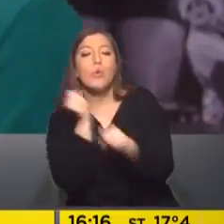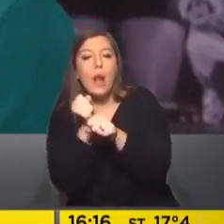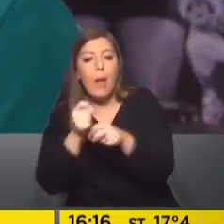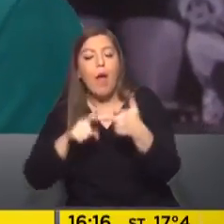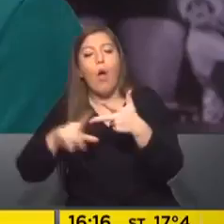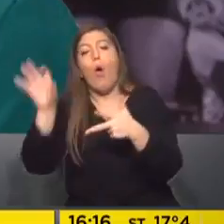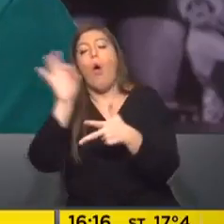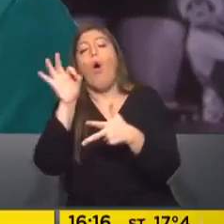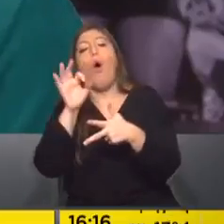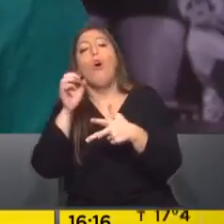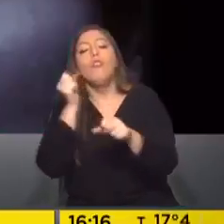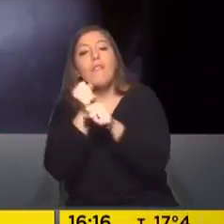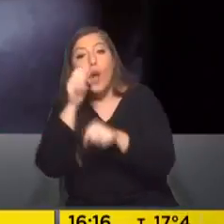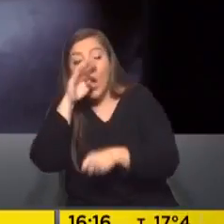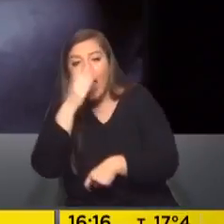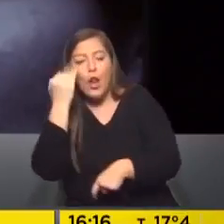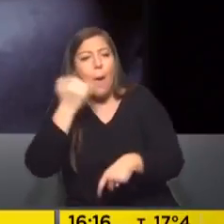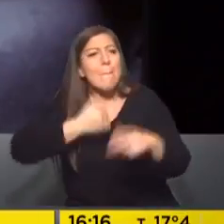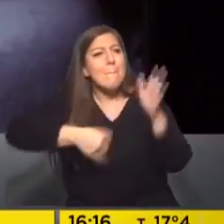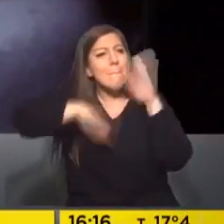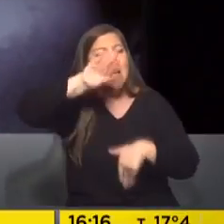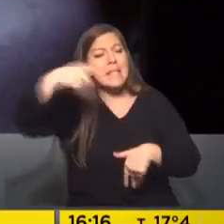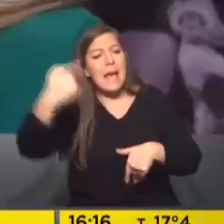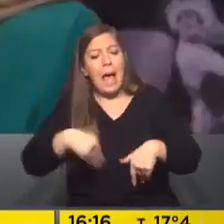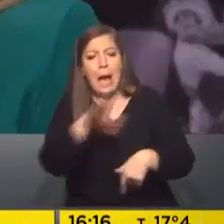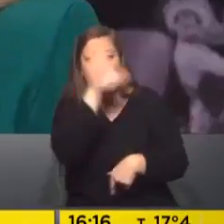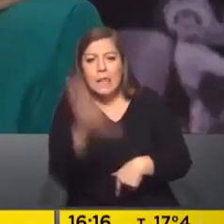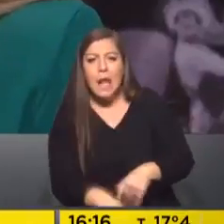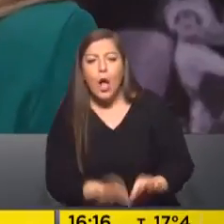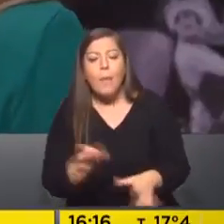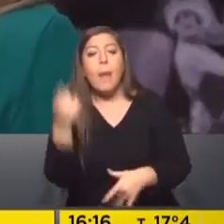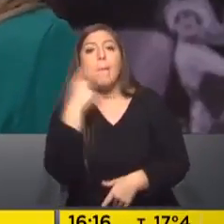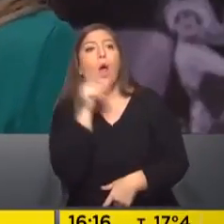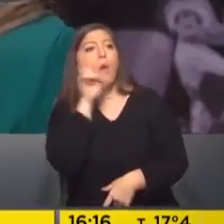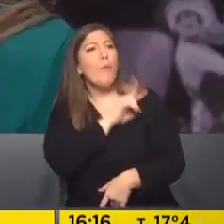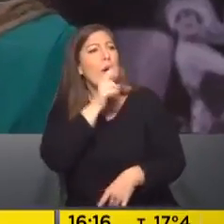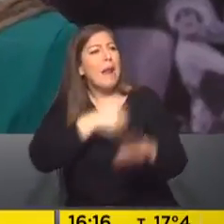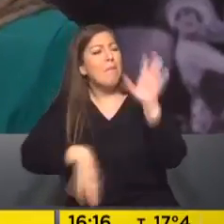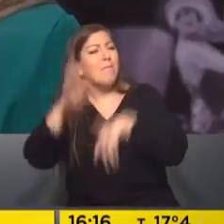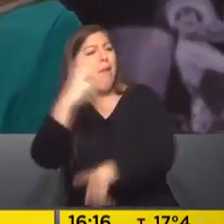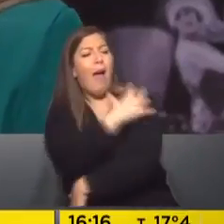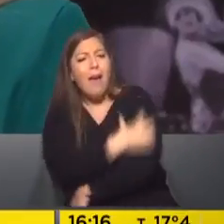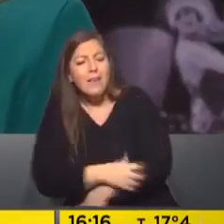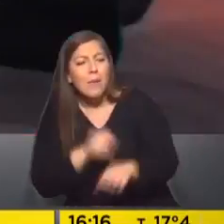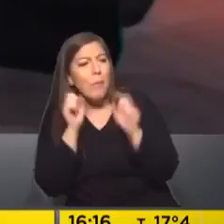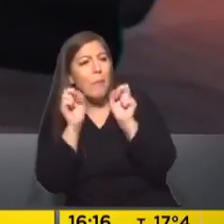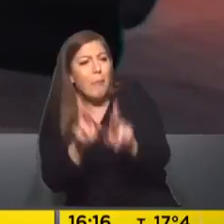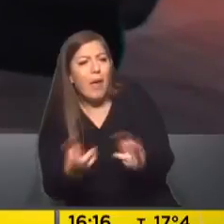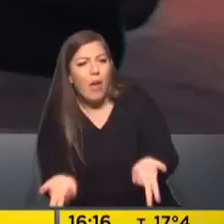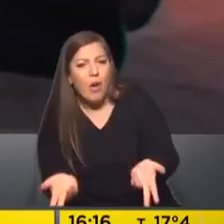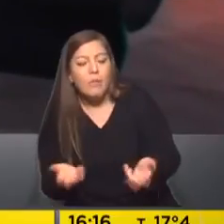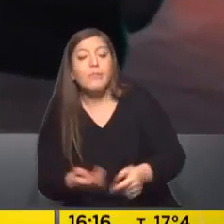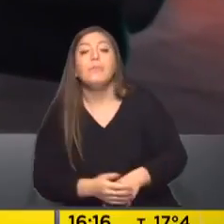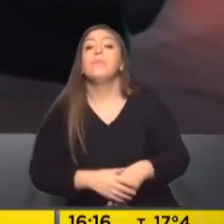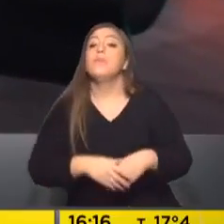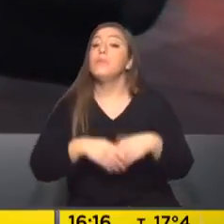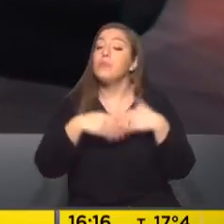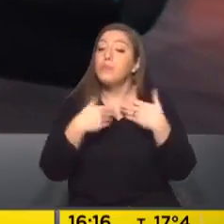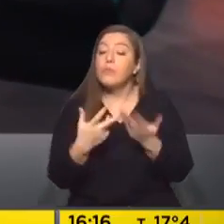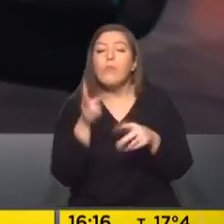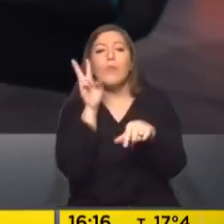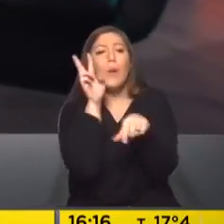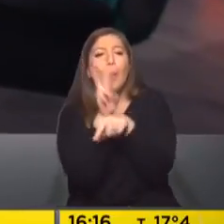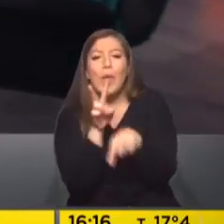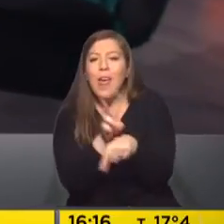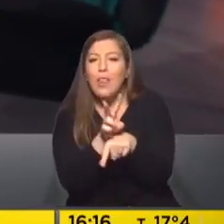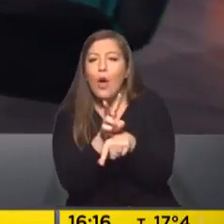más altos que en el resto del país, pero que aparte las mujeres tienen una condición mucho más precarizada en este caso. Y el cuidado atraviesa,